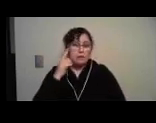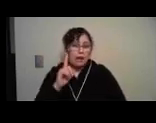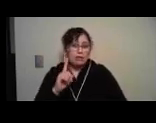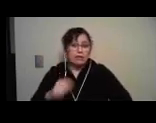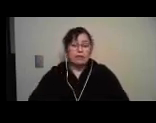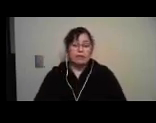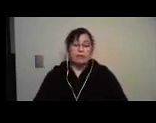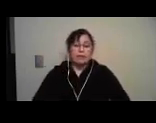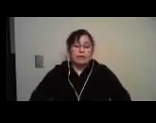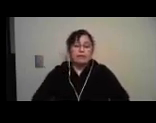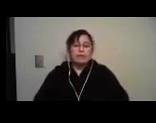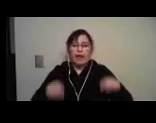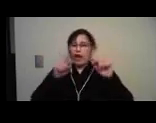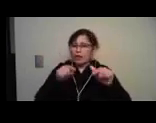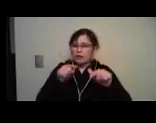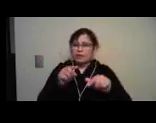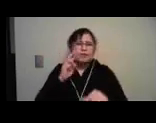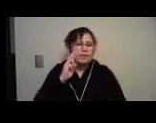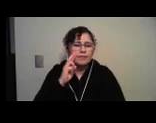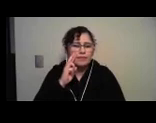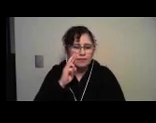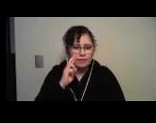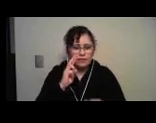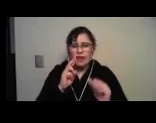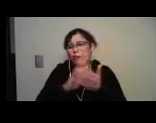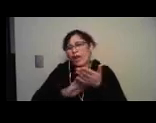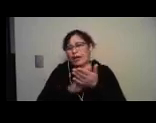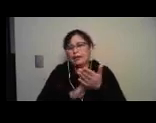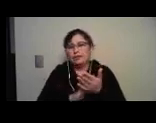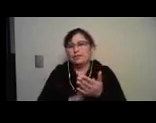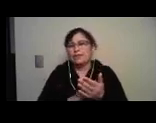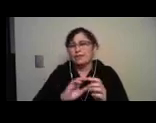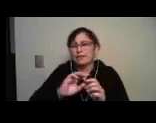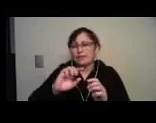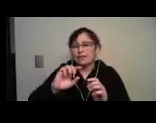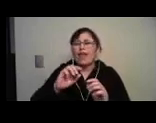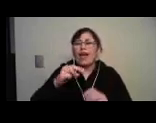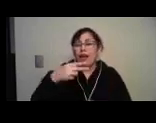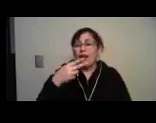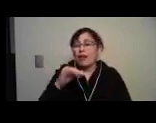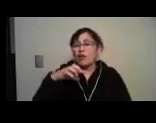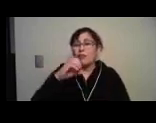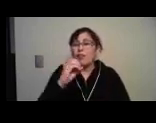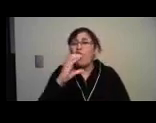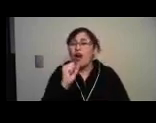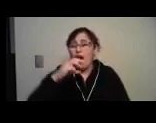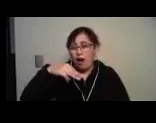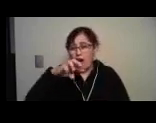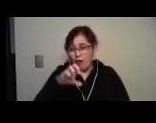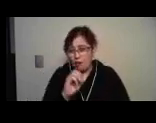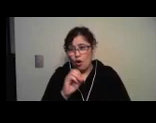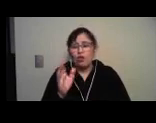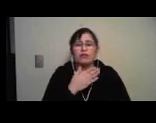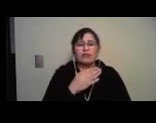ya se reconoce la zona del hipocampo, ¿cierto?, la amígdala, el giro